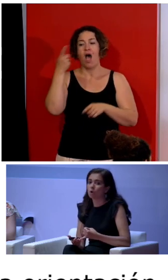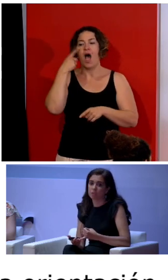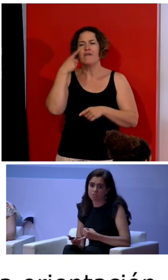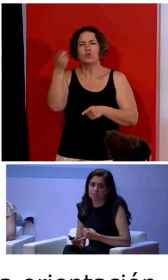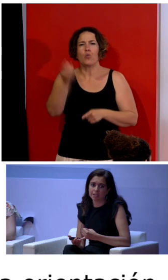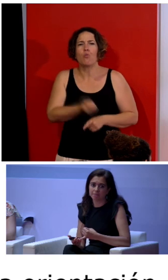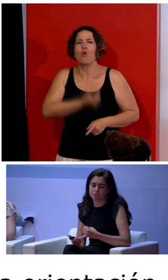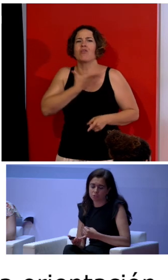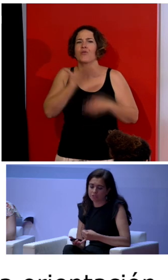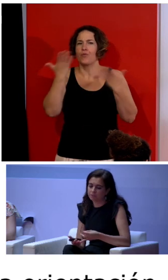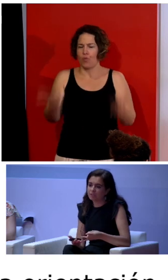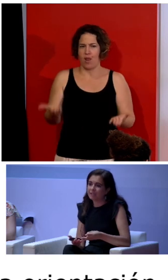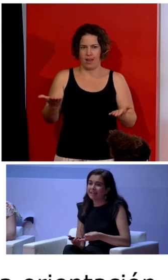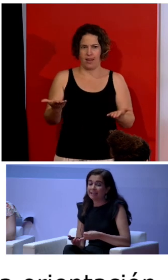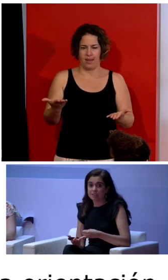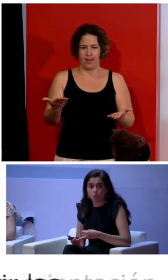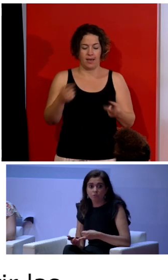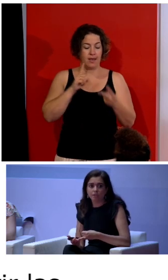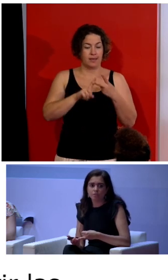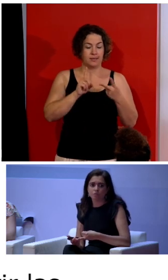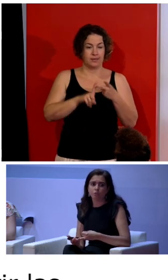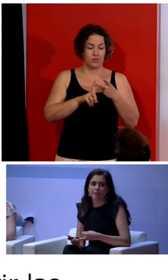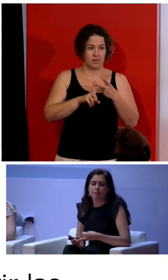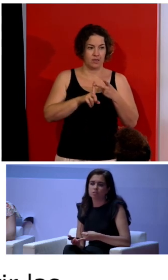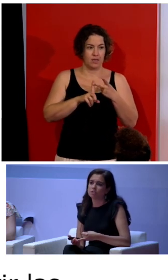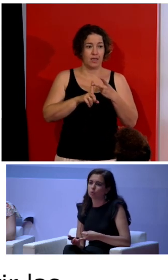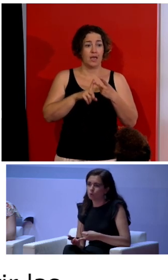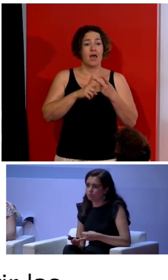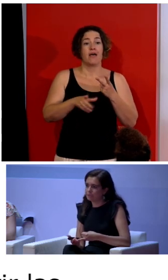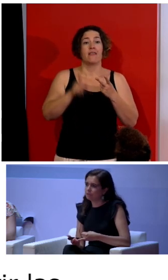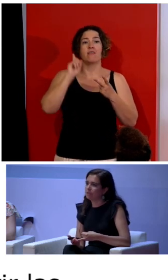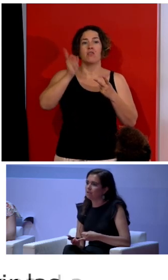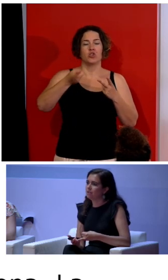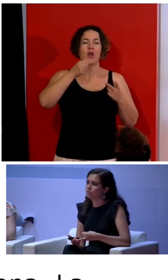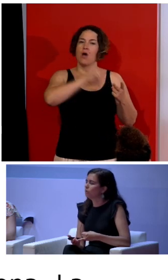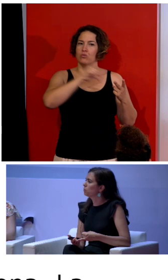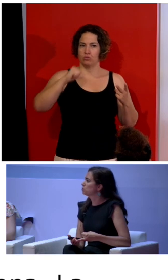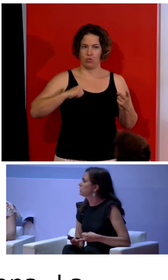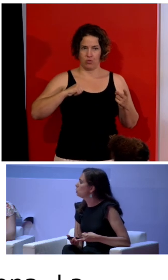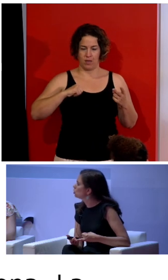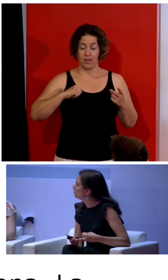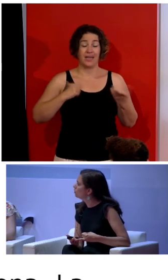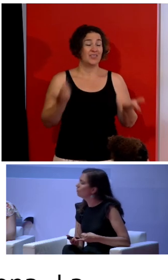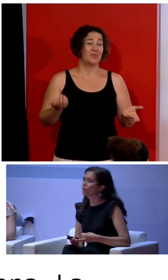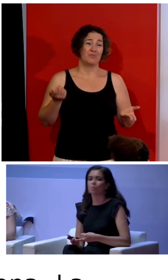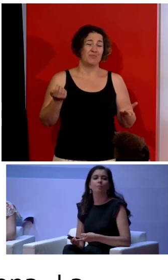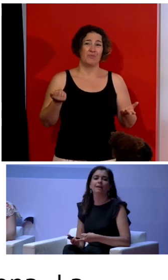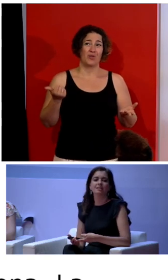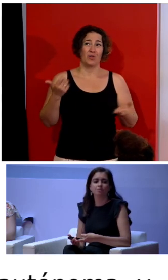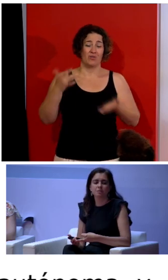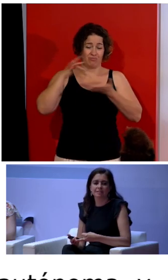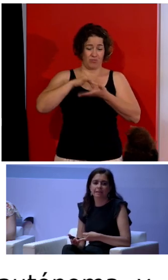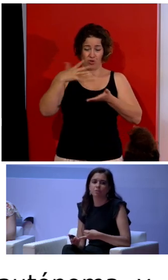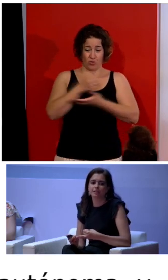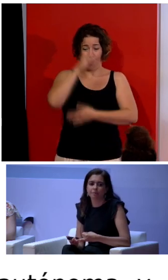verdaderas vocaciones de cada persona. La segunda es una toma de decisiones autónoma y eso bueno, pues nos pasa a todos como padres,